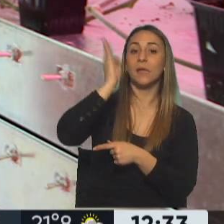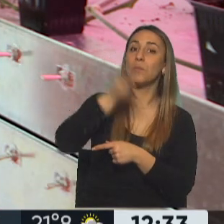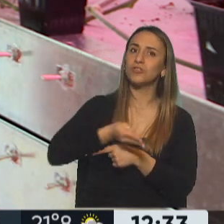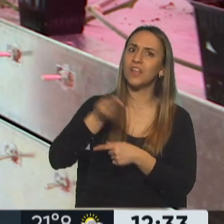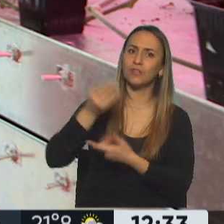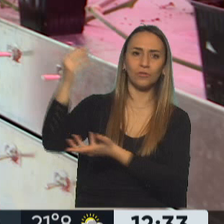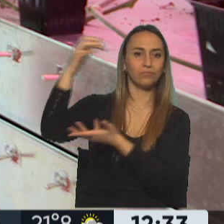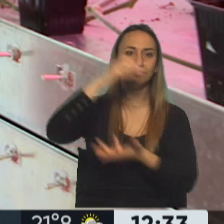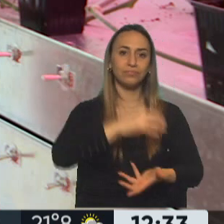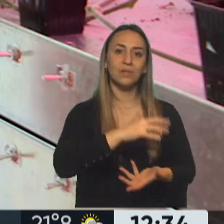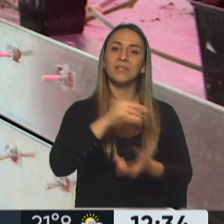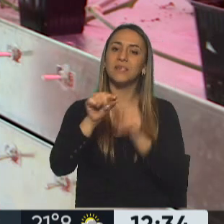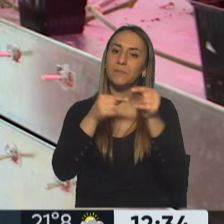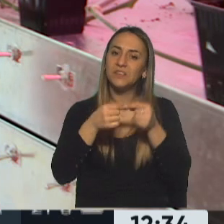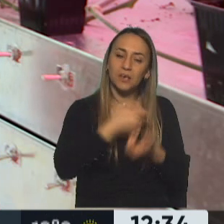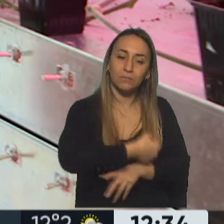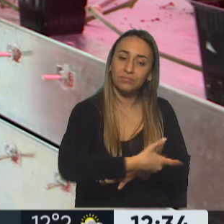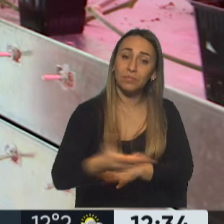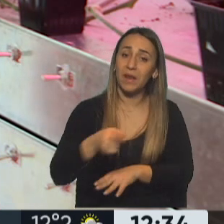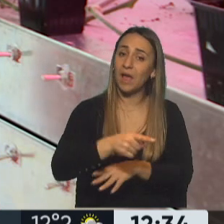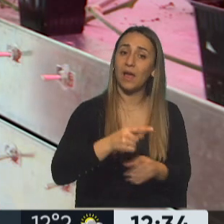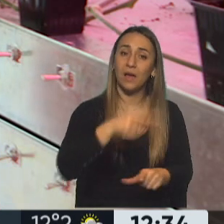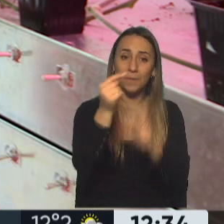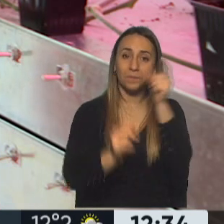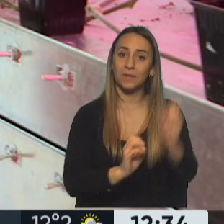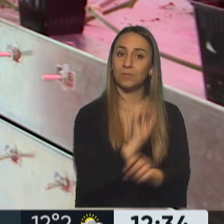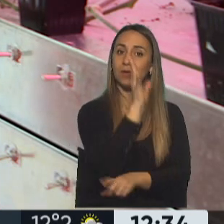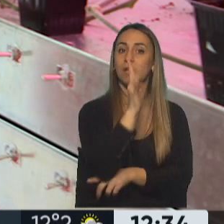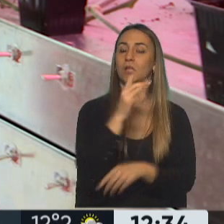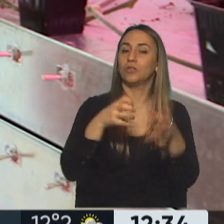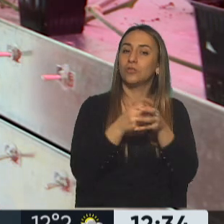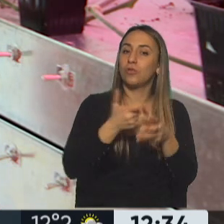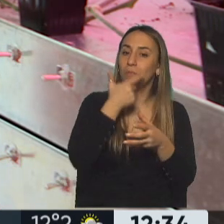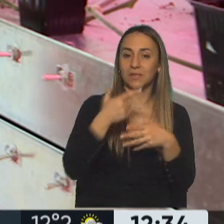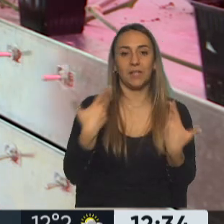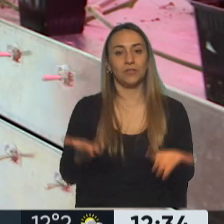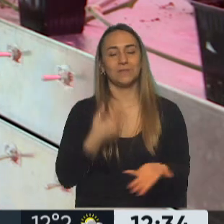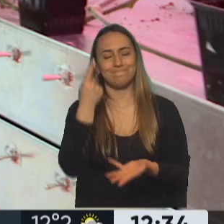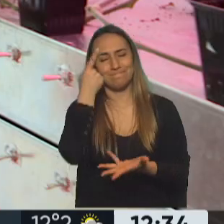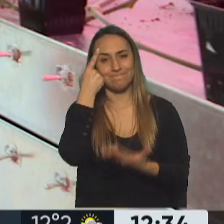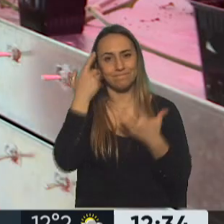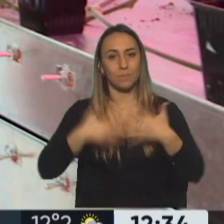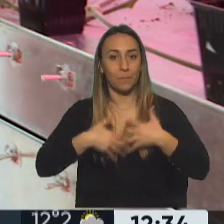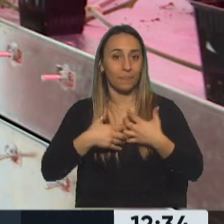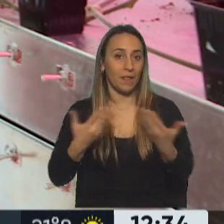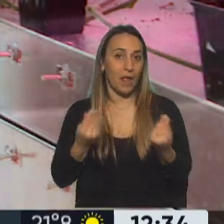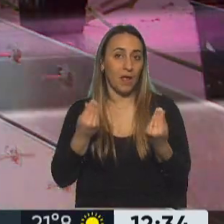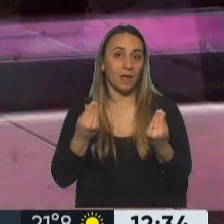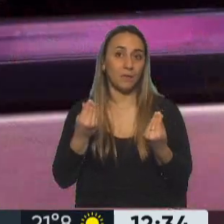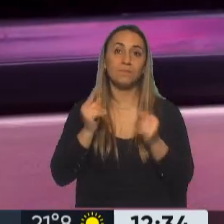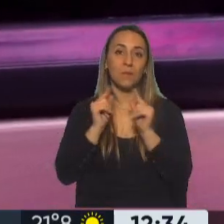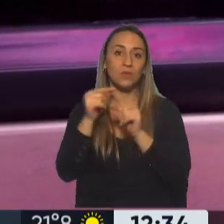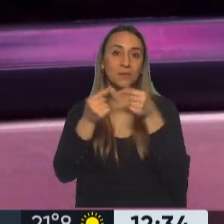la producción de tomate. Y entonces, medio que la idea del laboratorio es revalorizar las